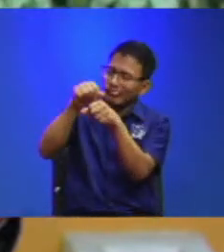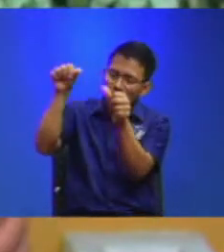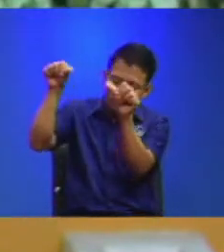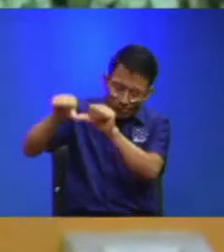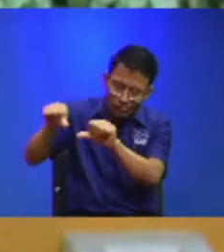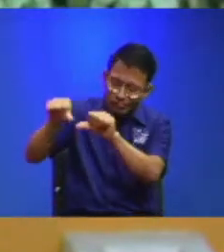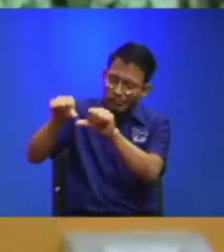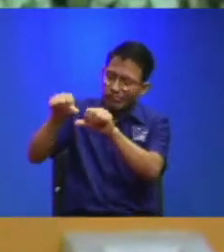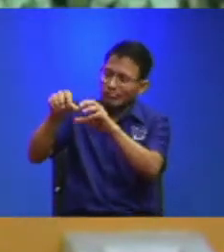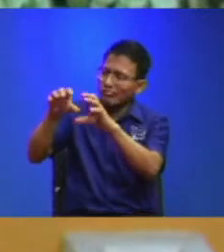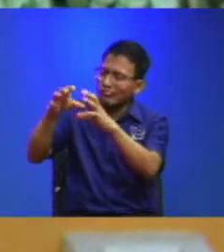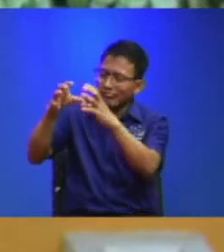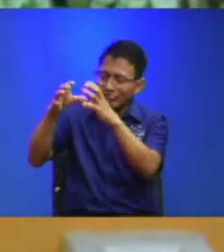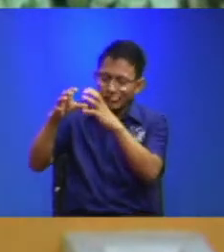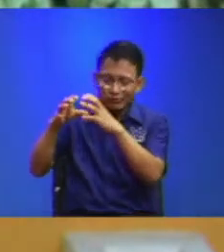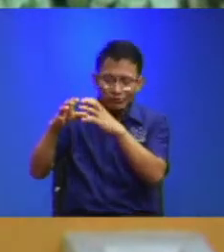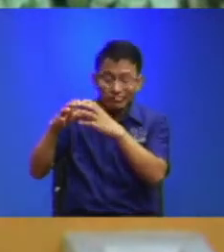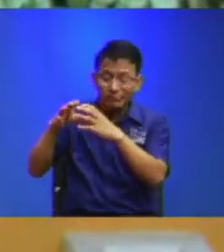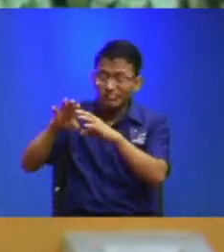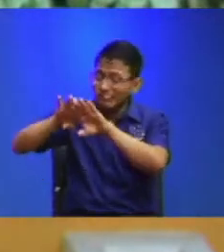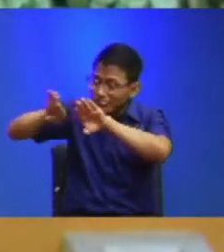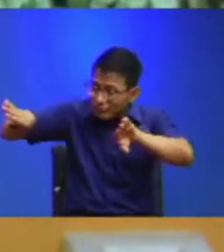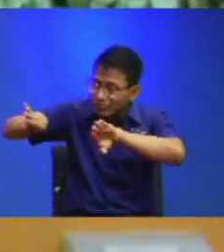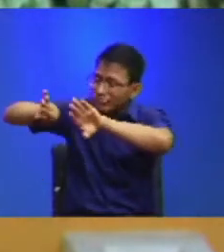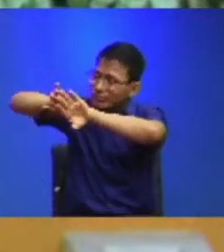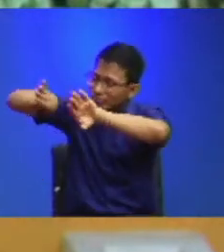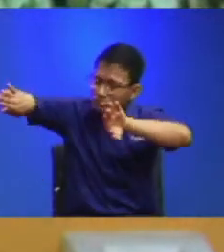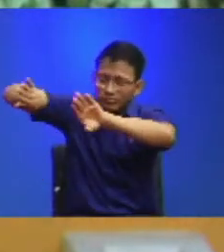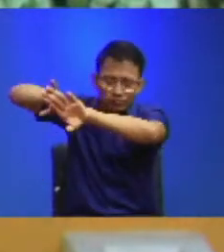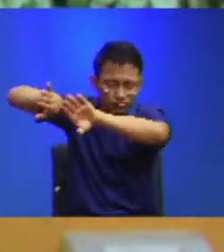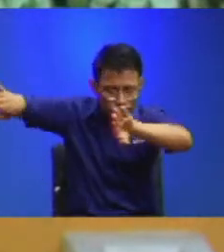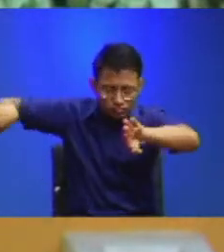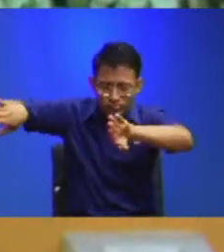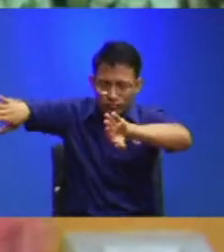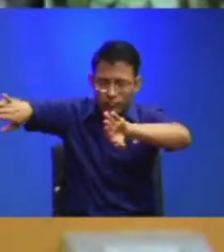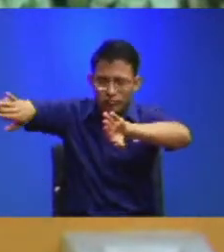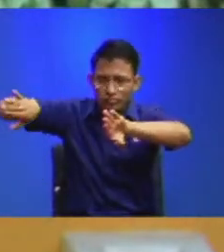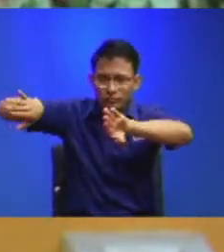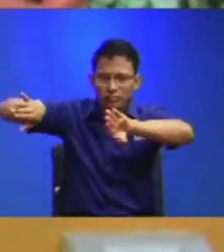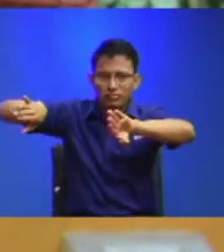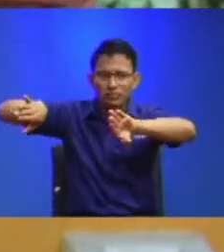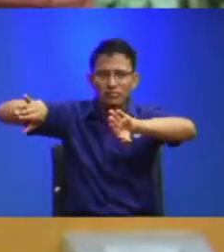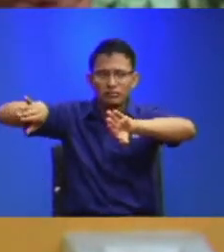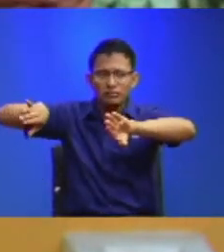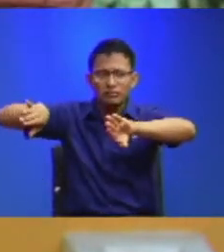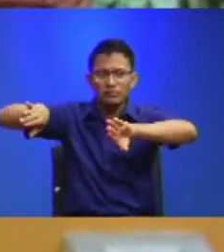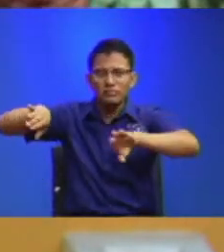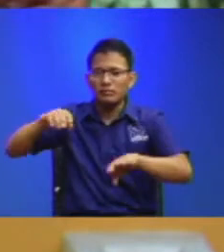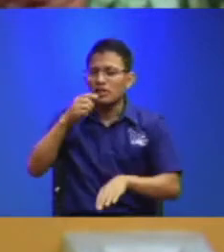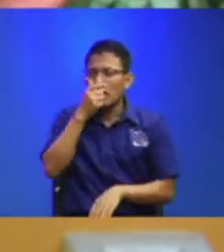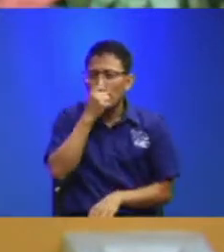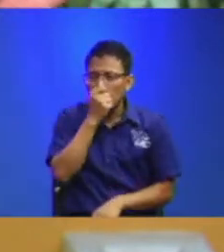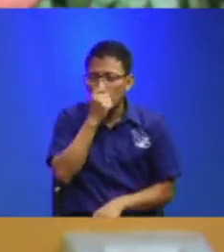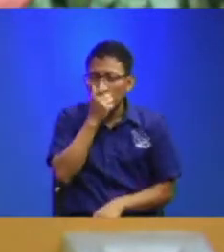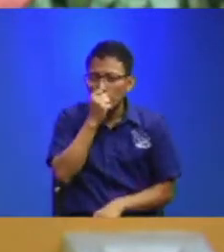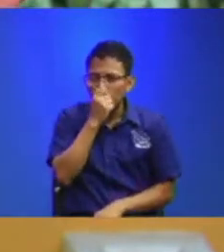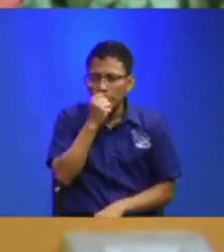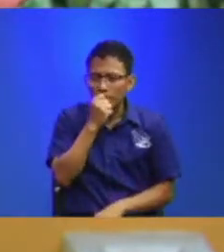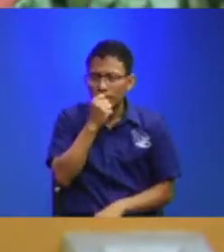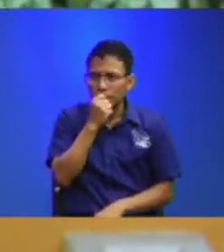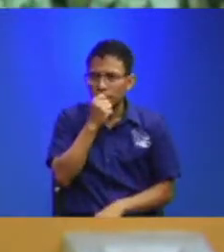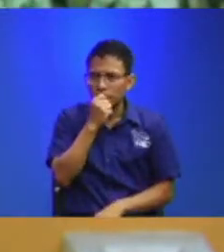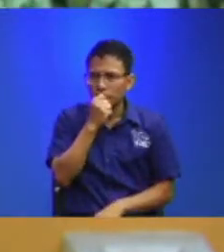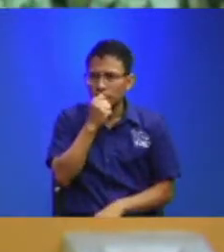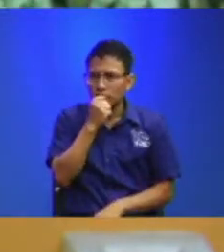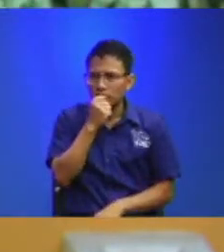con los traidores. Porque entonces lo que sucede es que el soborno que le dieron, porque fue un soborno,